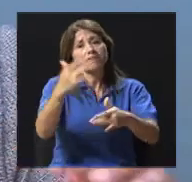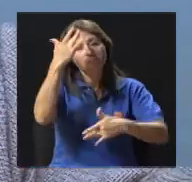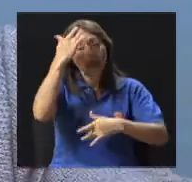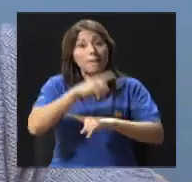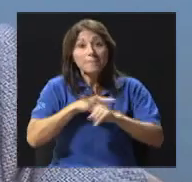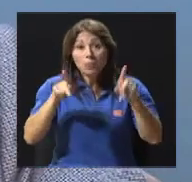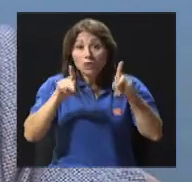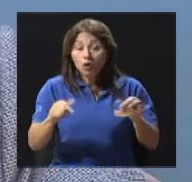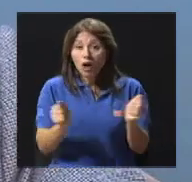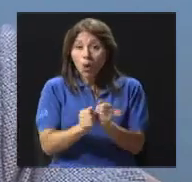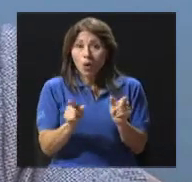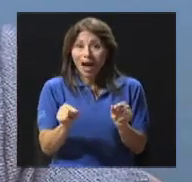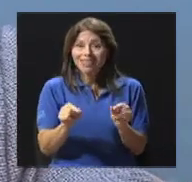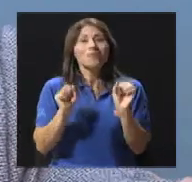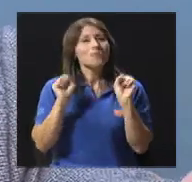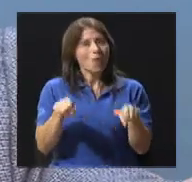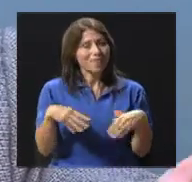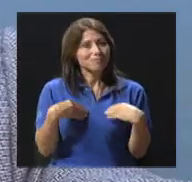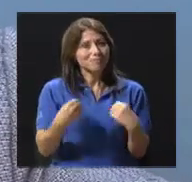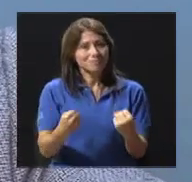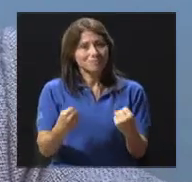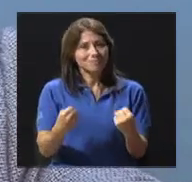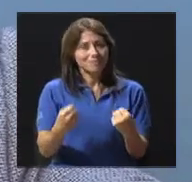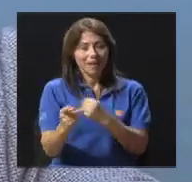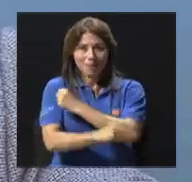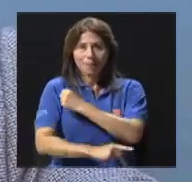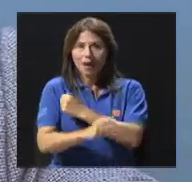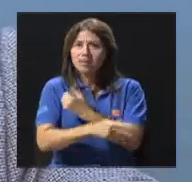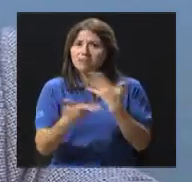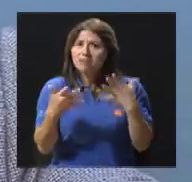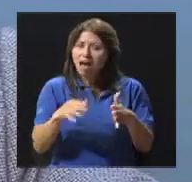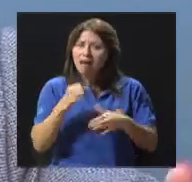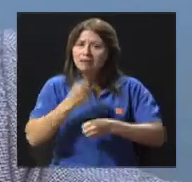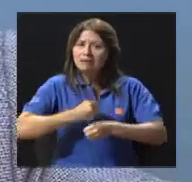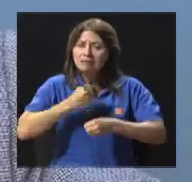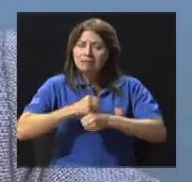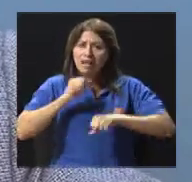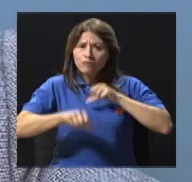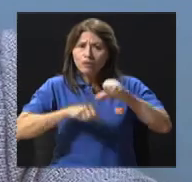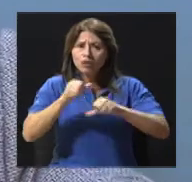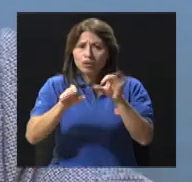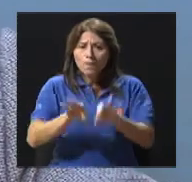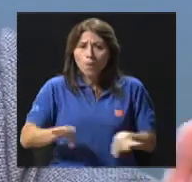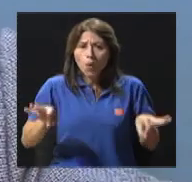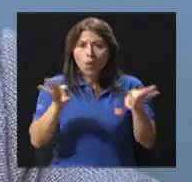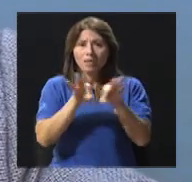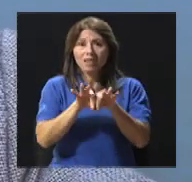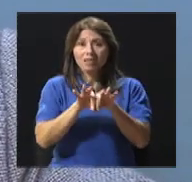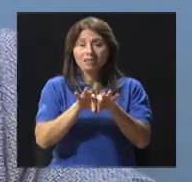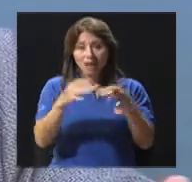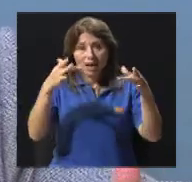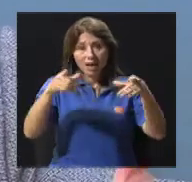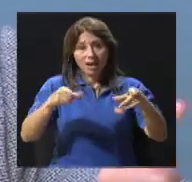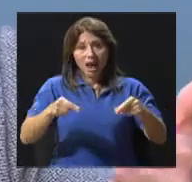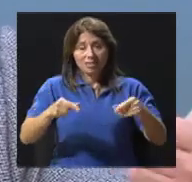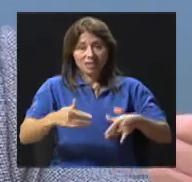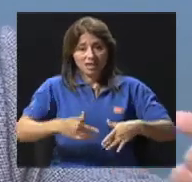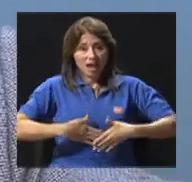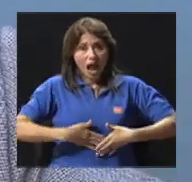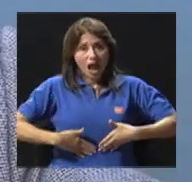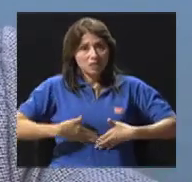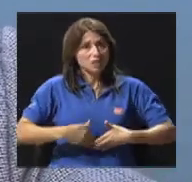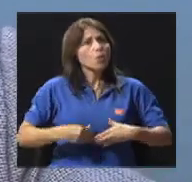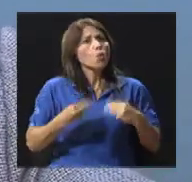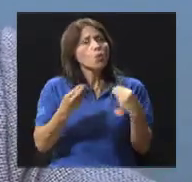una posibilidad de cura, ¿verdad? Y el país, como les decimos, ha hecho esfuerzos importantes, ha sido positivo los resultados en el cáncer gástrico, ha sido